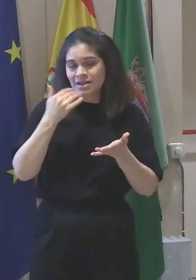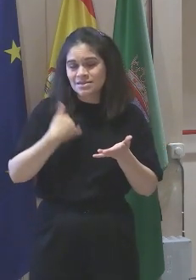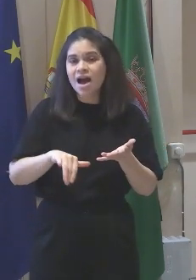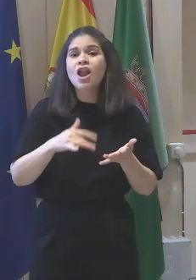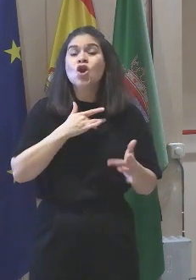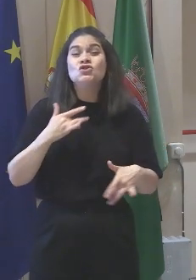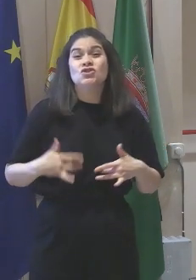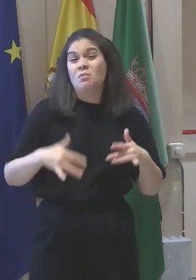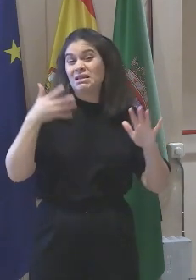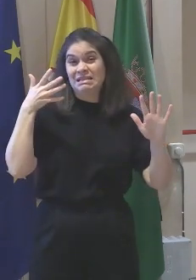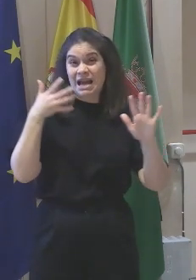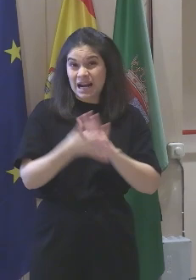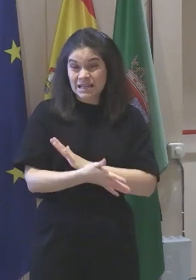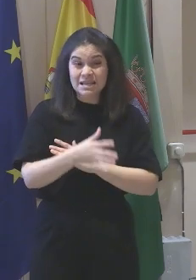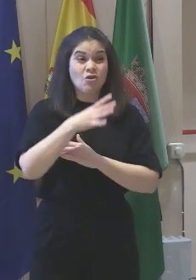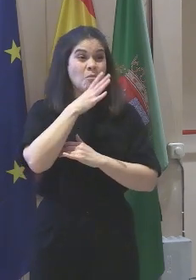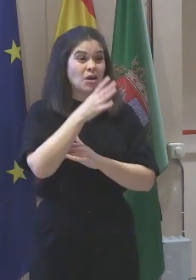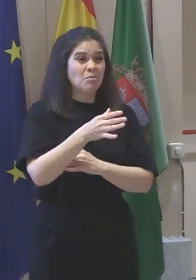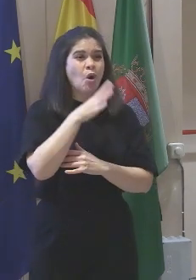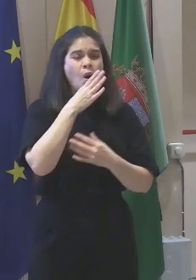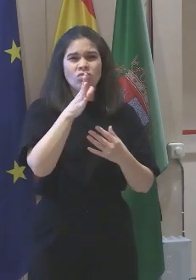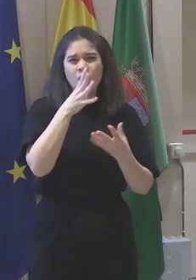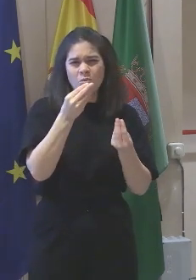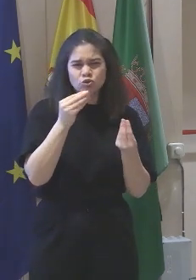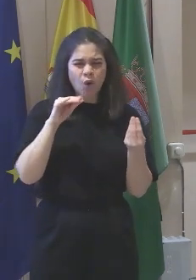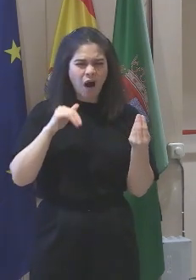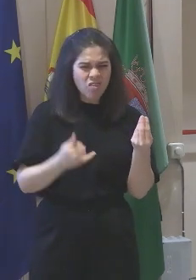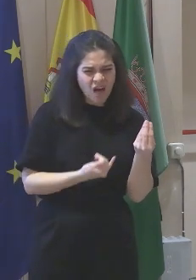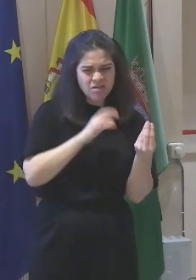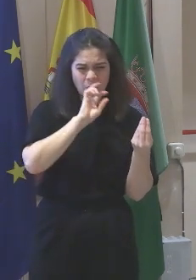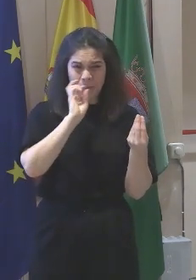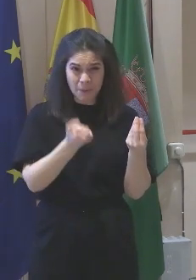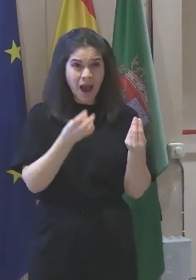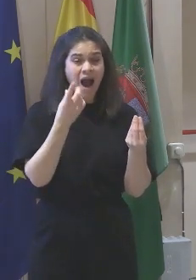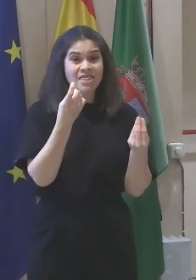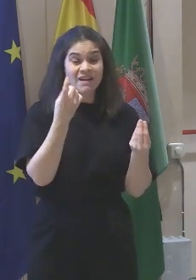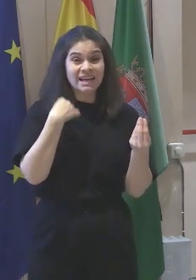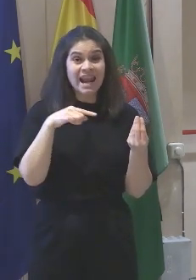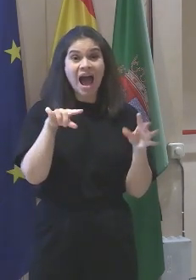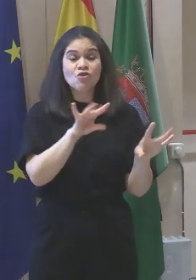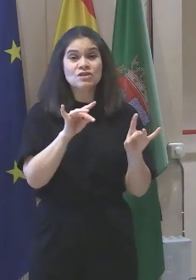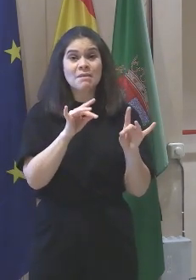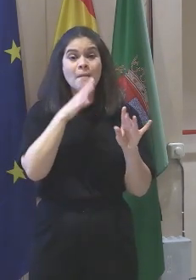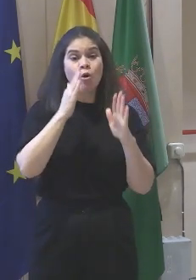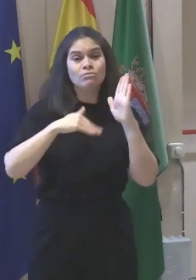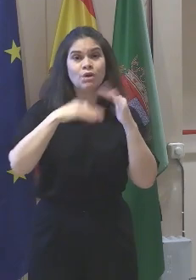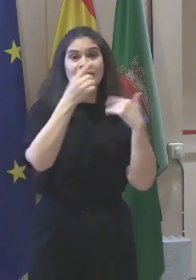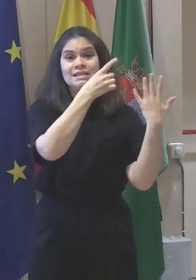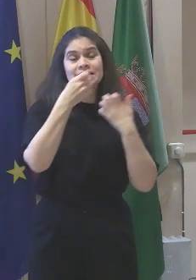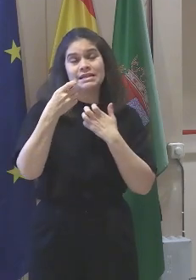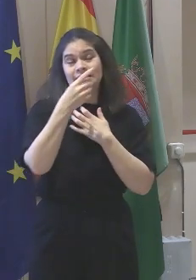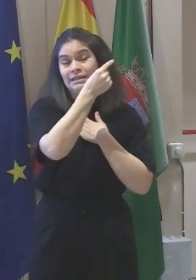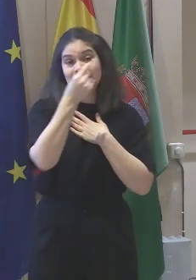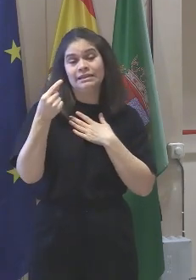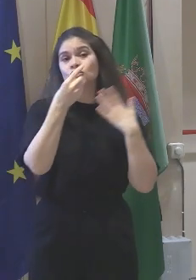diabetes, poliuria, poliuria, cansancio, todo eso, hace falta que la glucemia se mantenga por encima de 180-200,